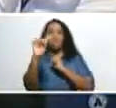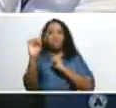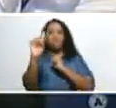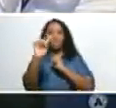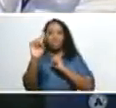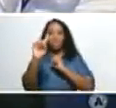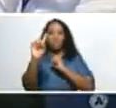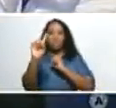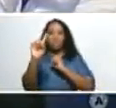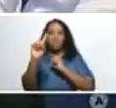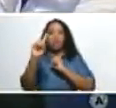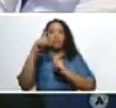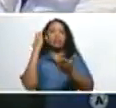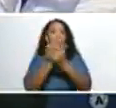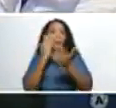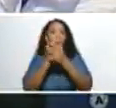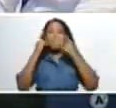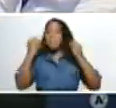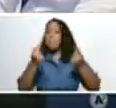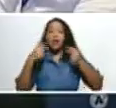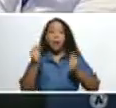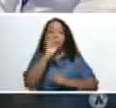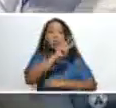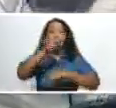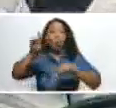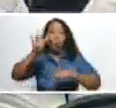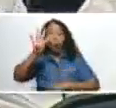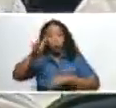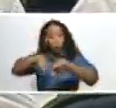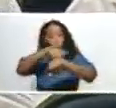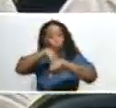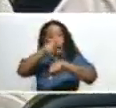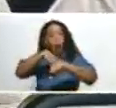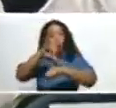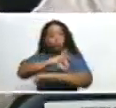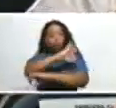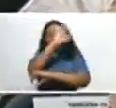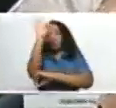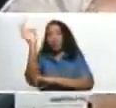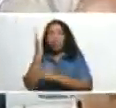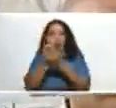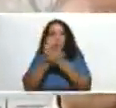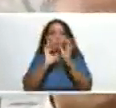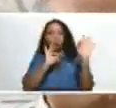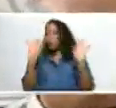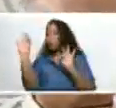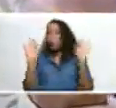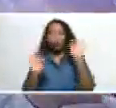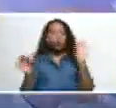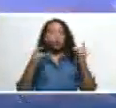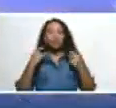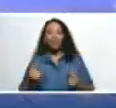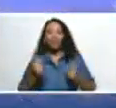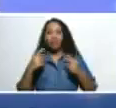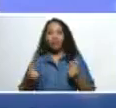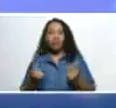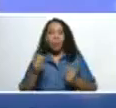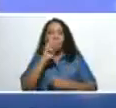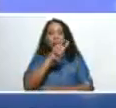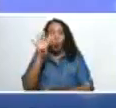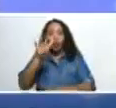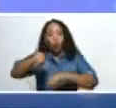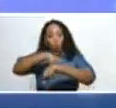Hay estar mosca todo el tiempo, 24 horas del día. La intuición activada las 24